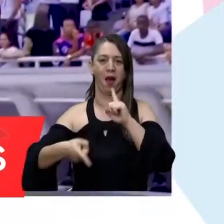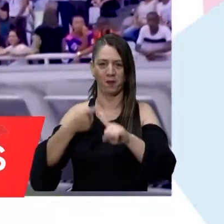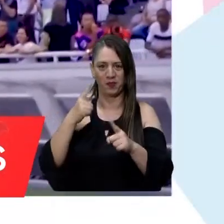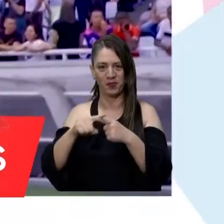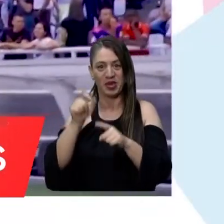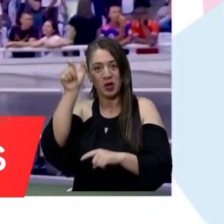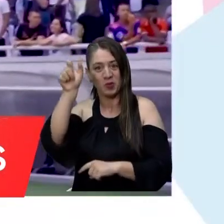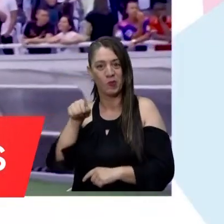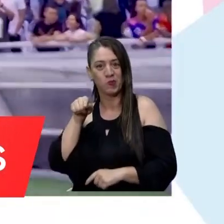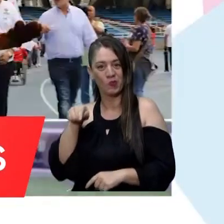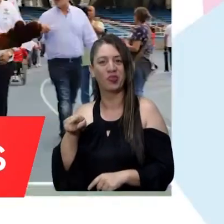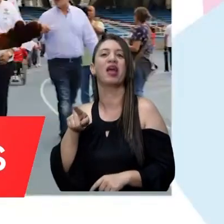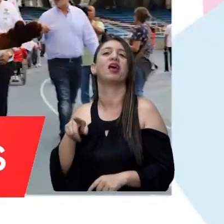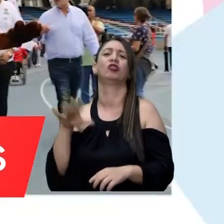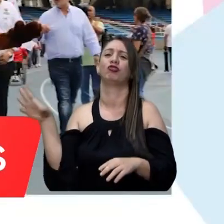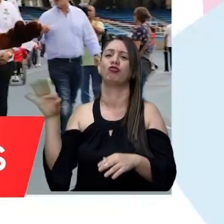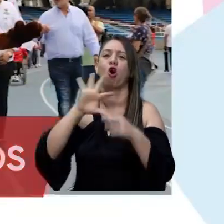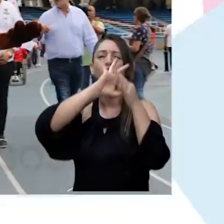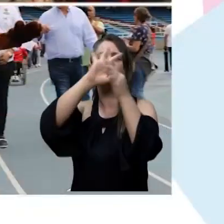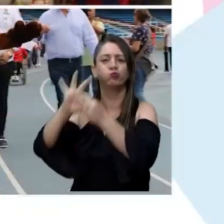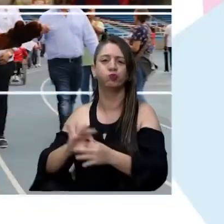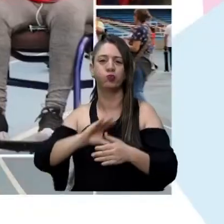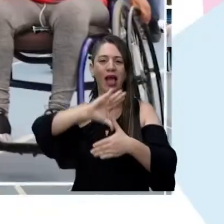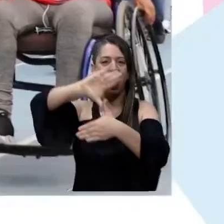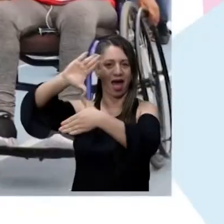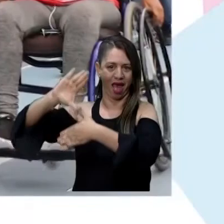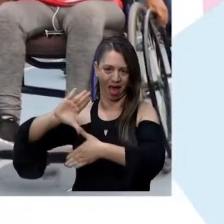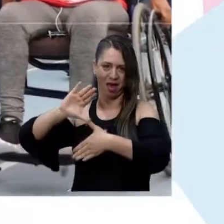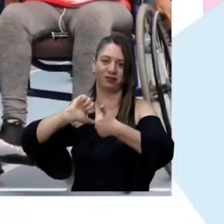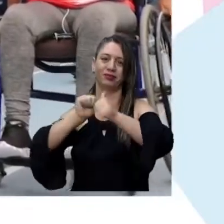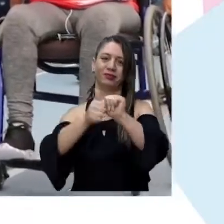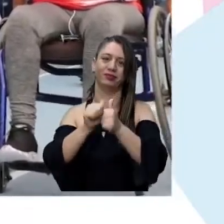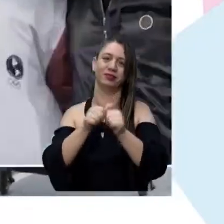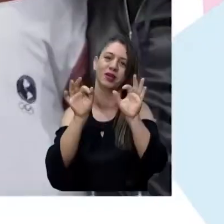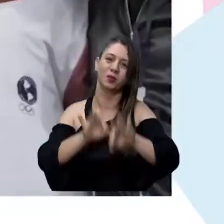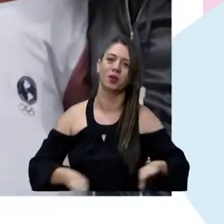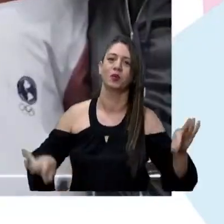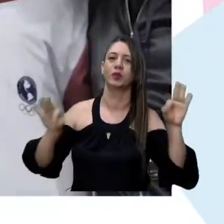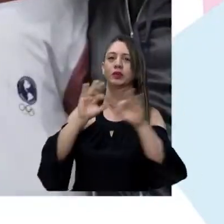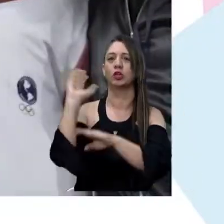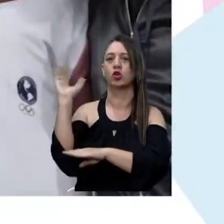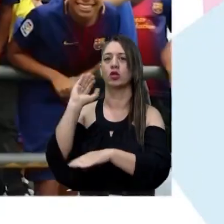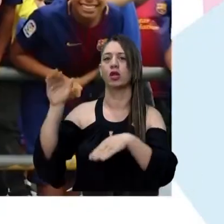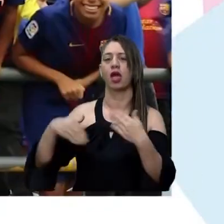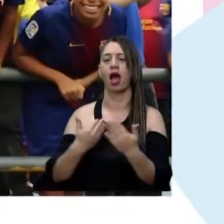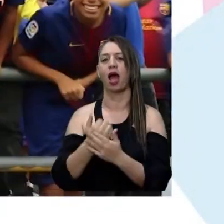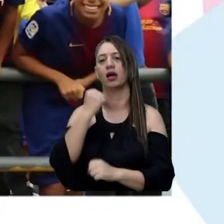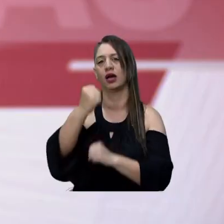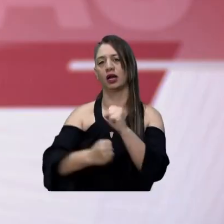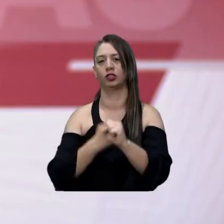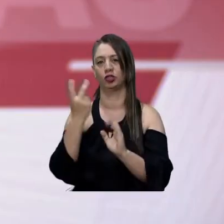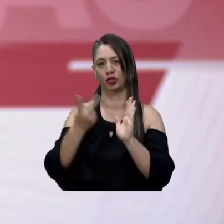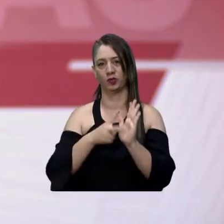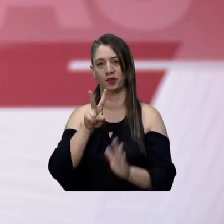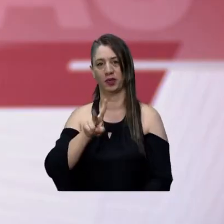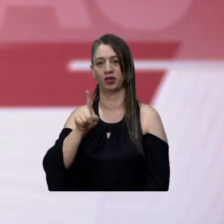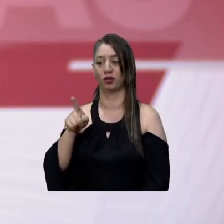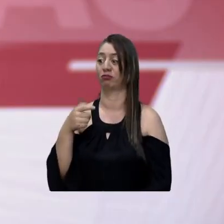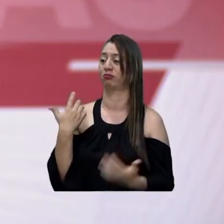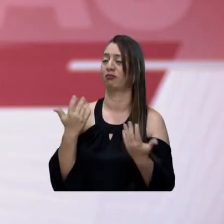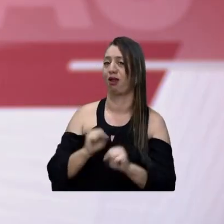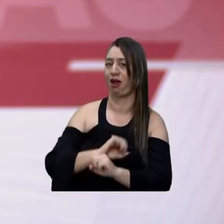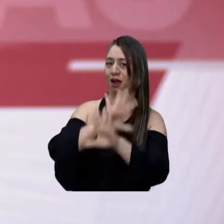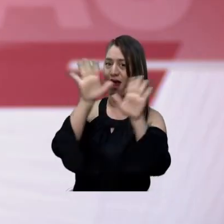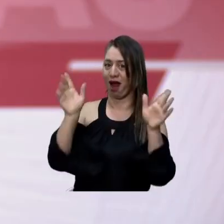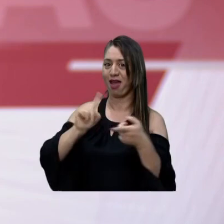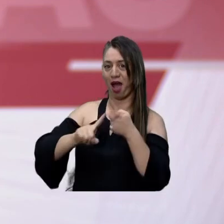une a todo el continente americano para el certamen deportivo en Colombia más importante del 2021. Claro, Marcela, que es un